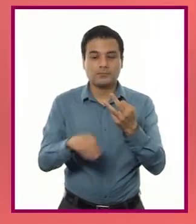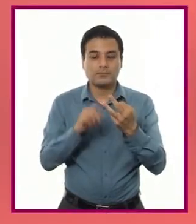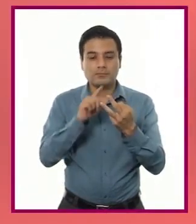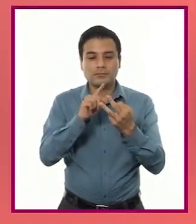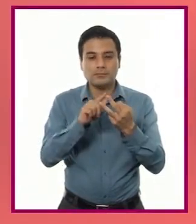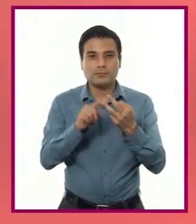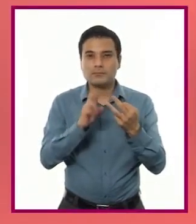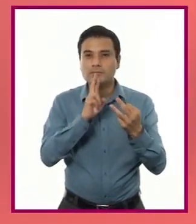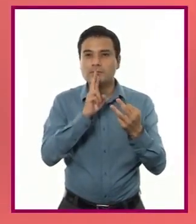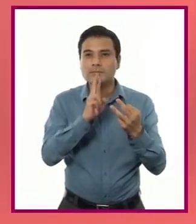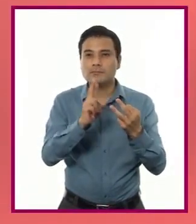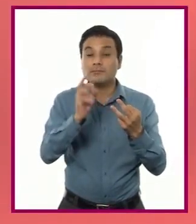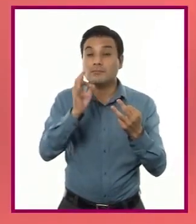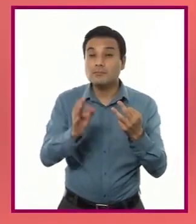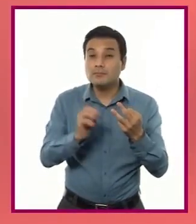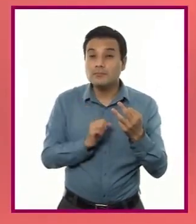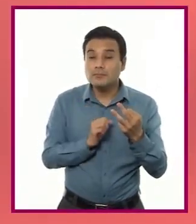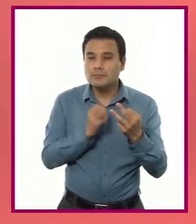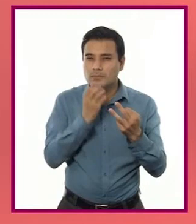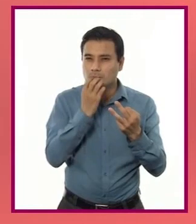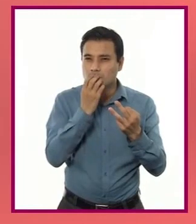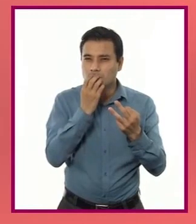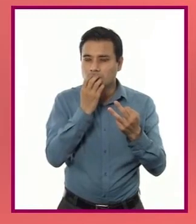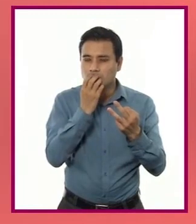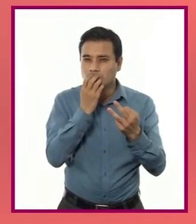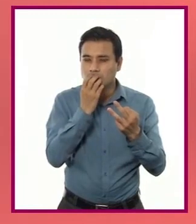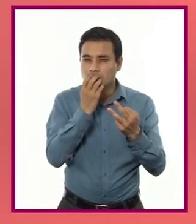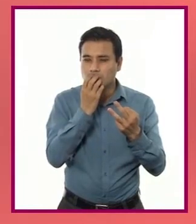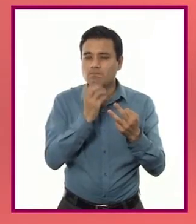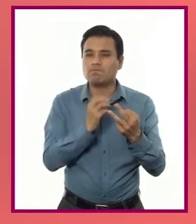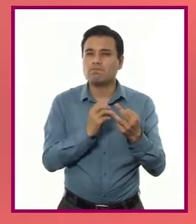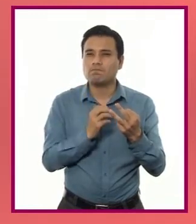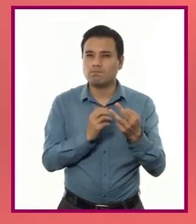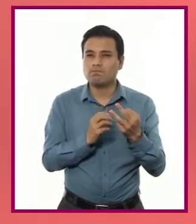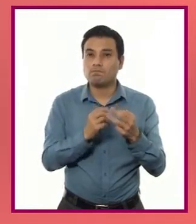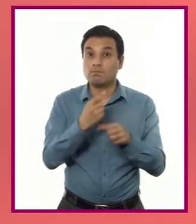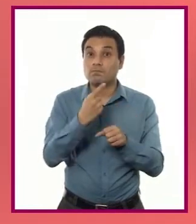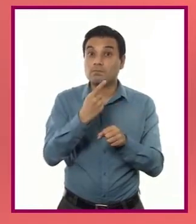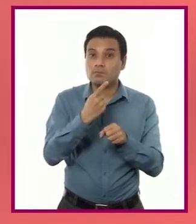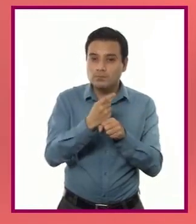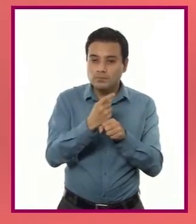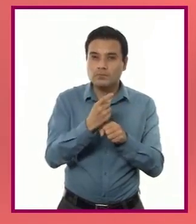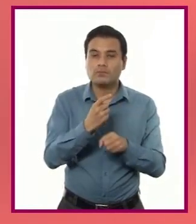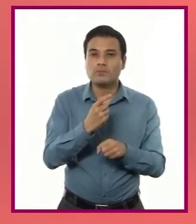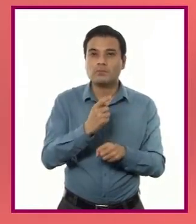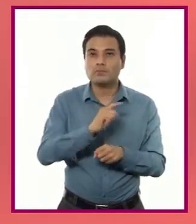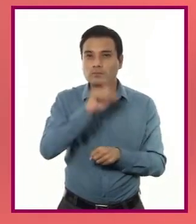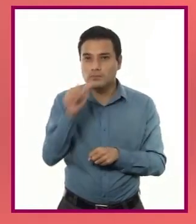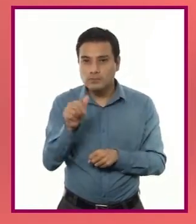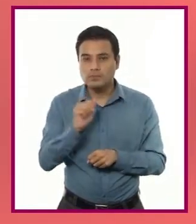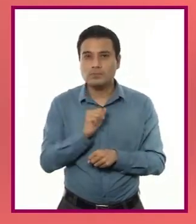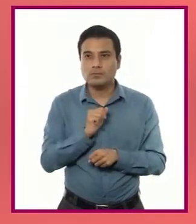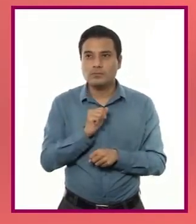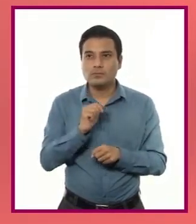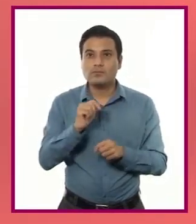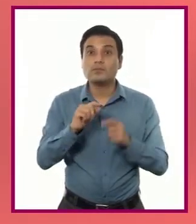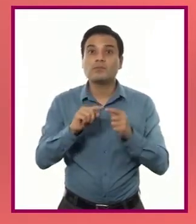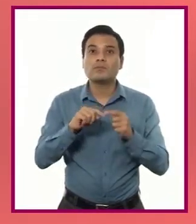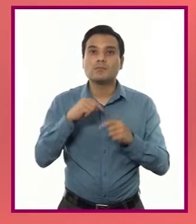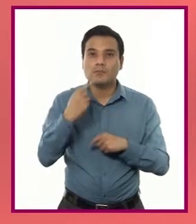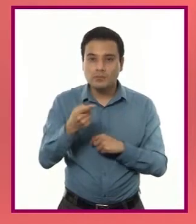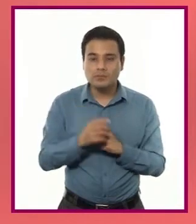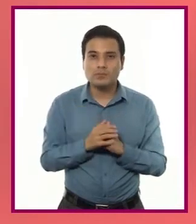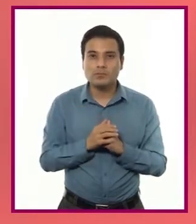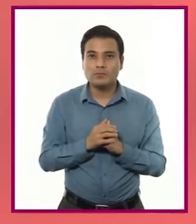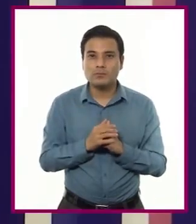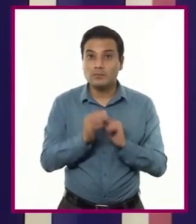correcta es la que tiene las expresiones. Sí, primero, después, posteriormente